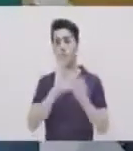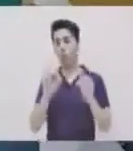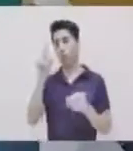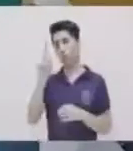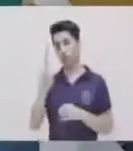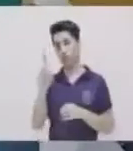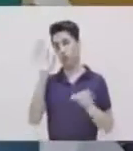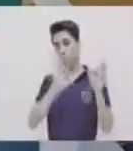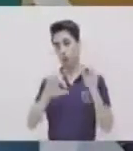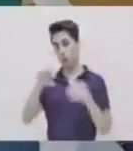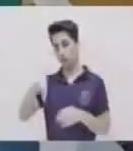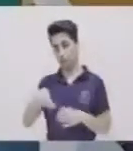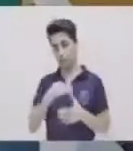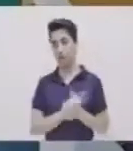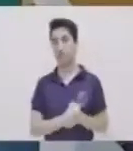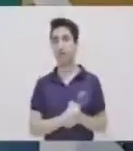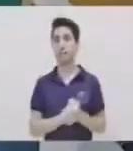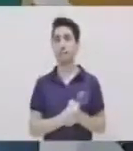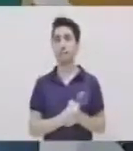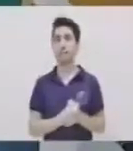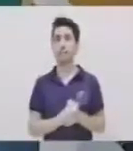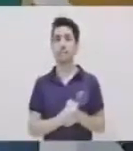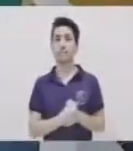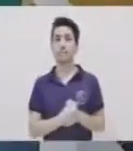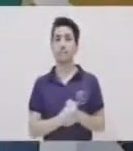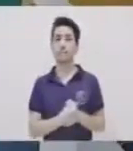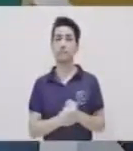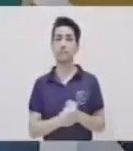o deciles o percentiles. Entonces